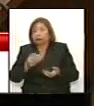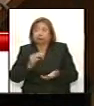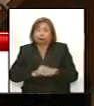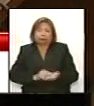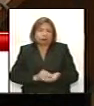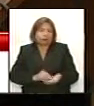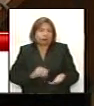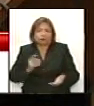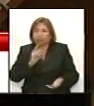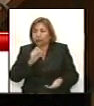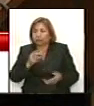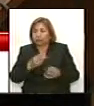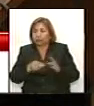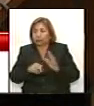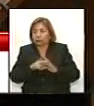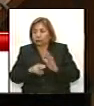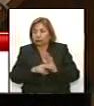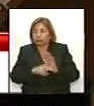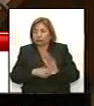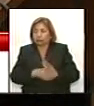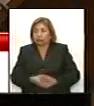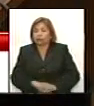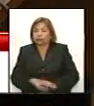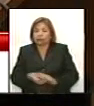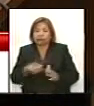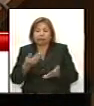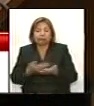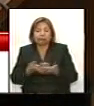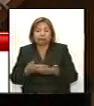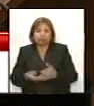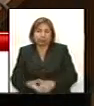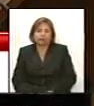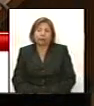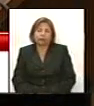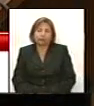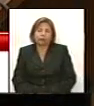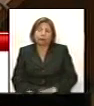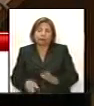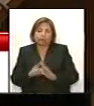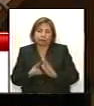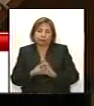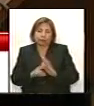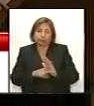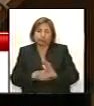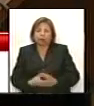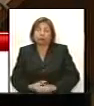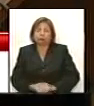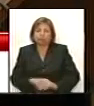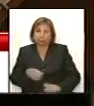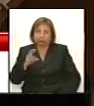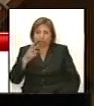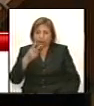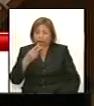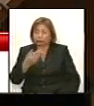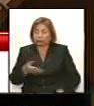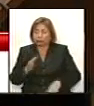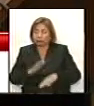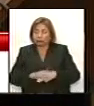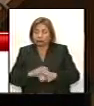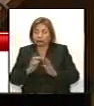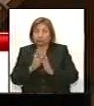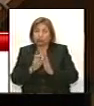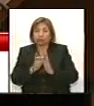es un tema ya de norma, sino de incumplimiento de la norma. Segundo, con respecto al decreto